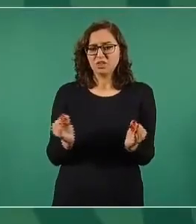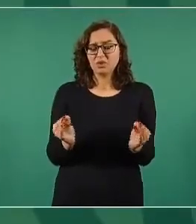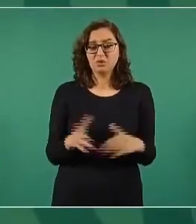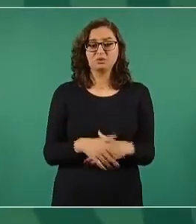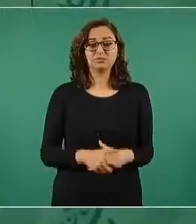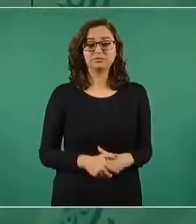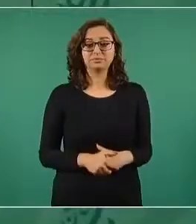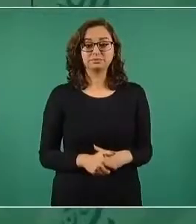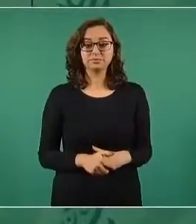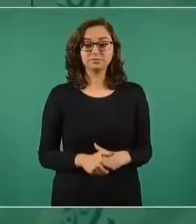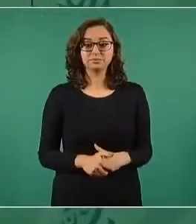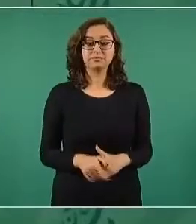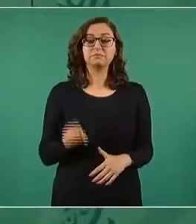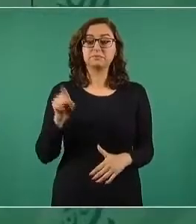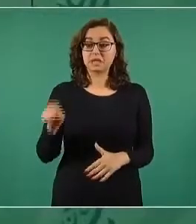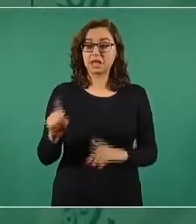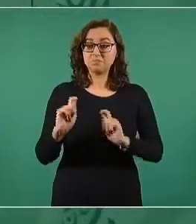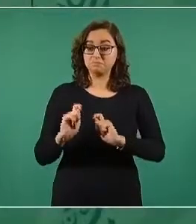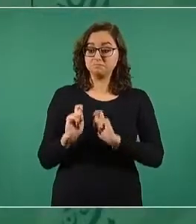su primer discurso